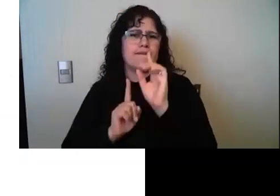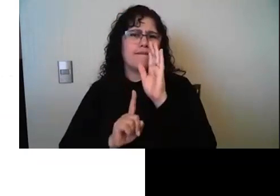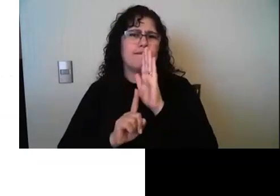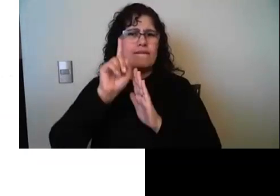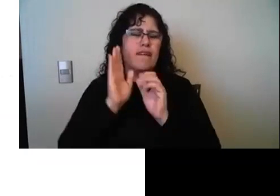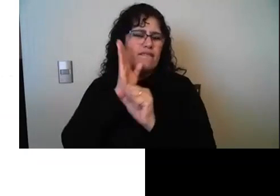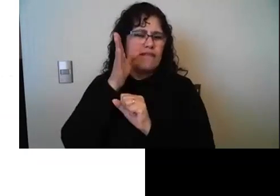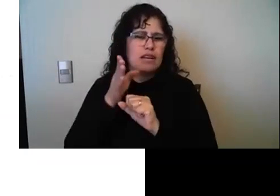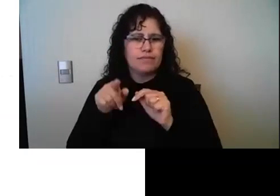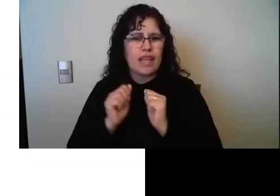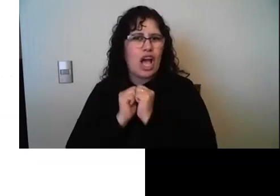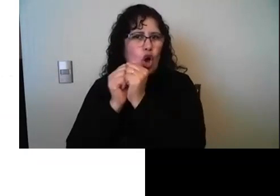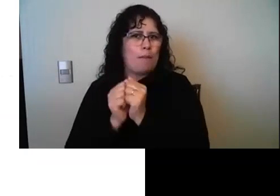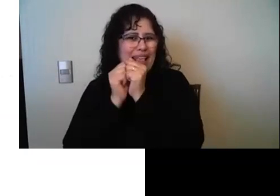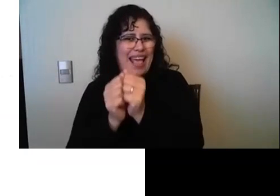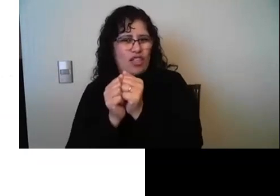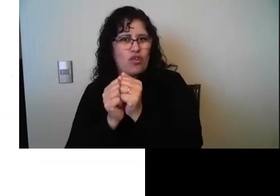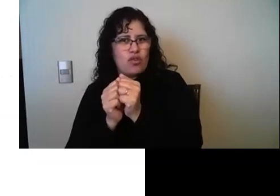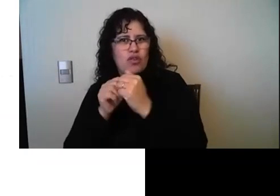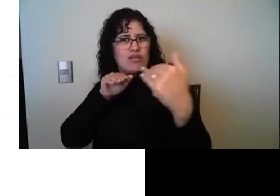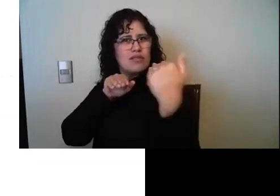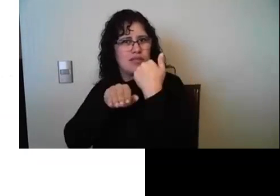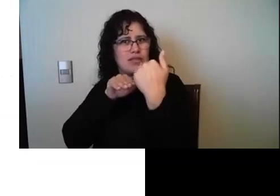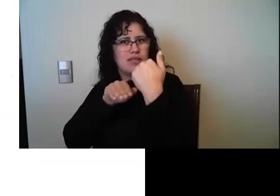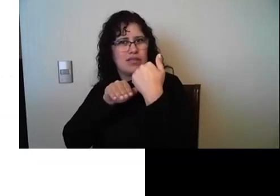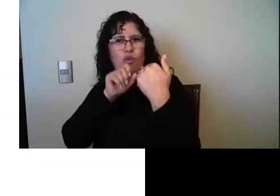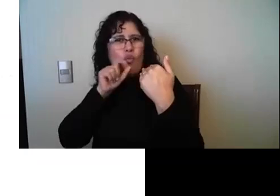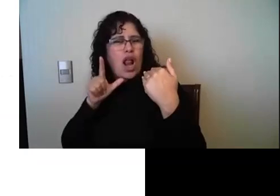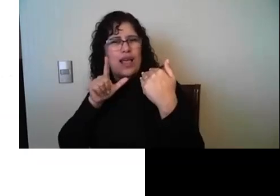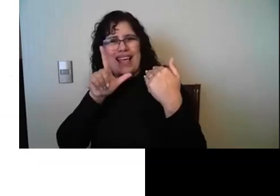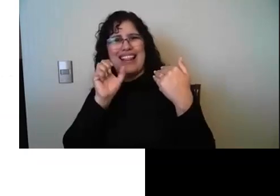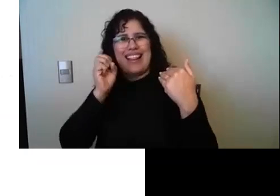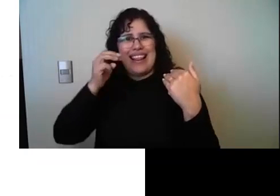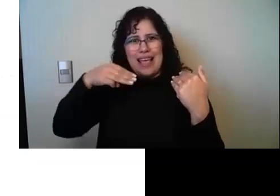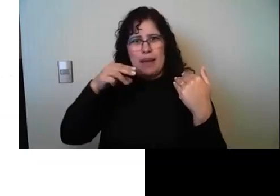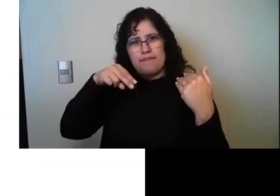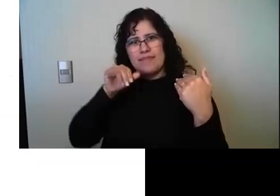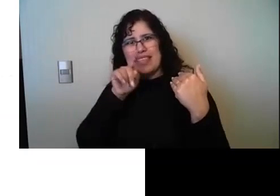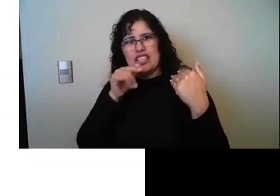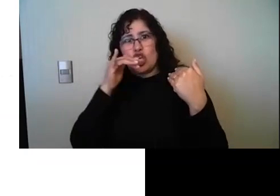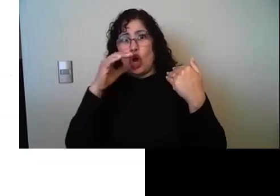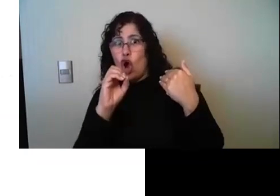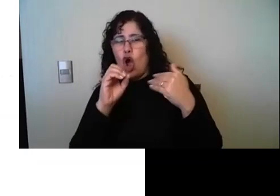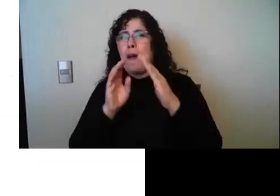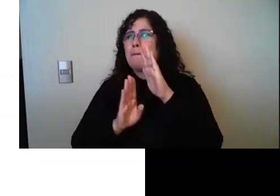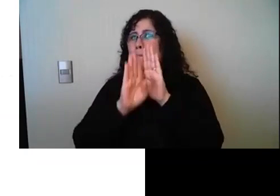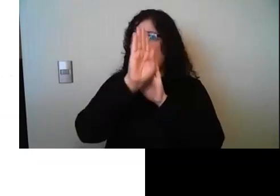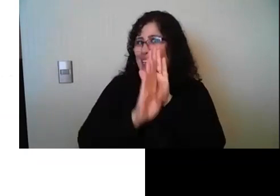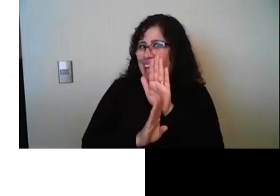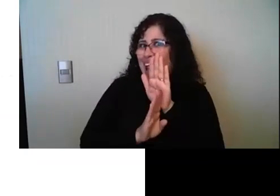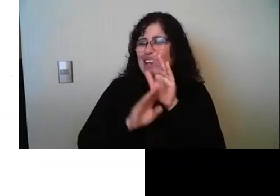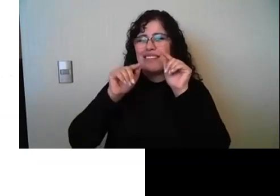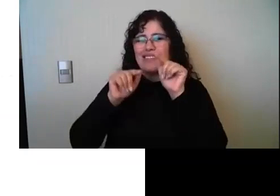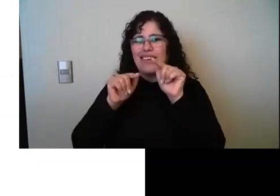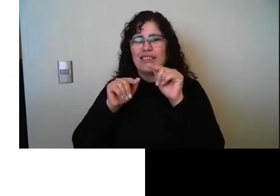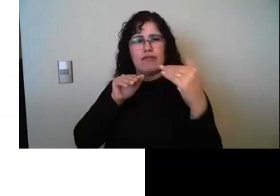acompañado por una carretera que ya existe, que es el hemisco medial. Recuerden que el hemisco medial se forma principalmente por el cruce de la